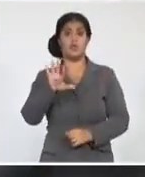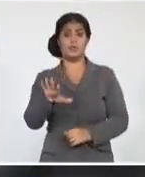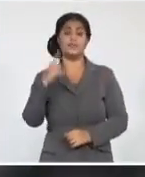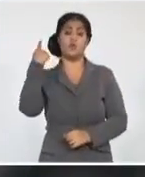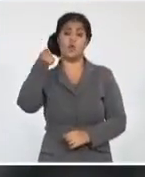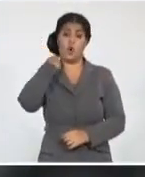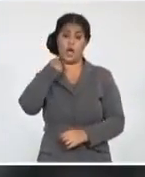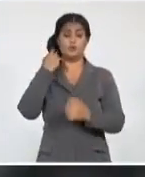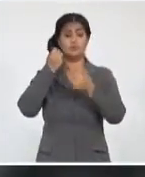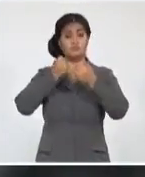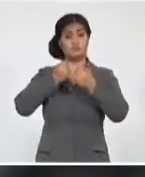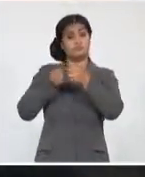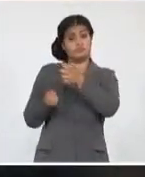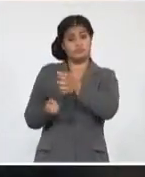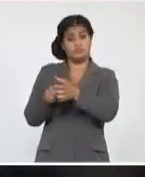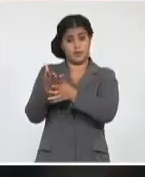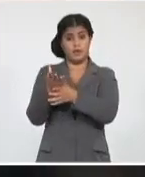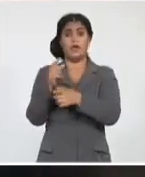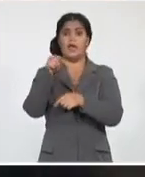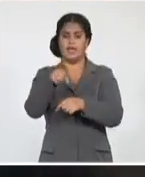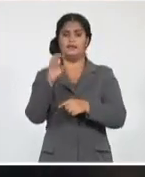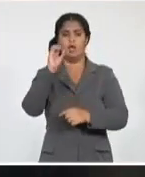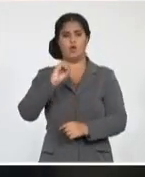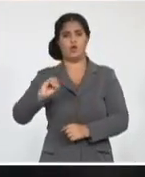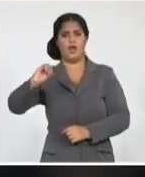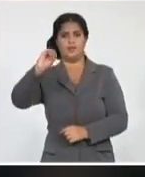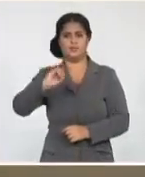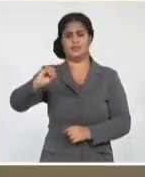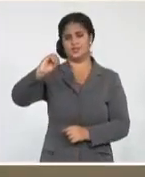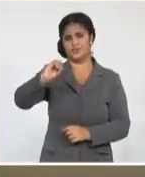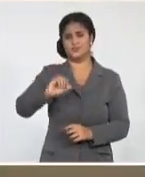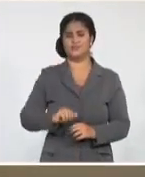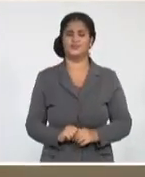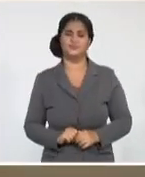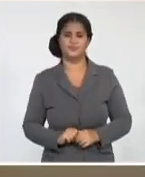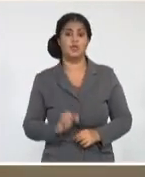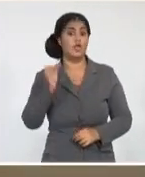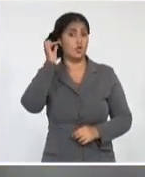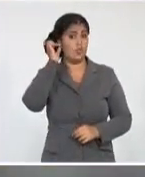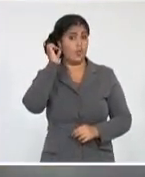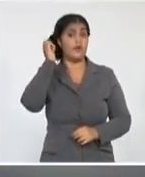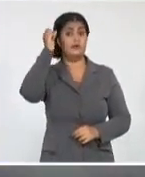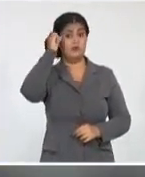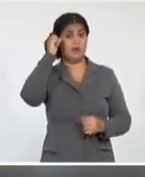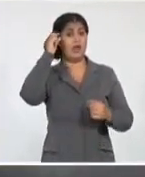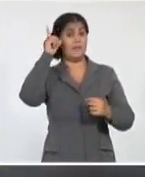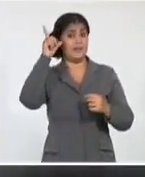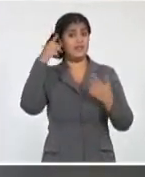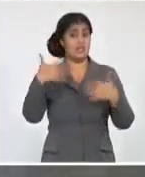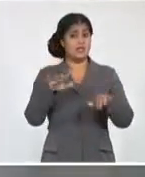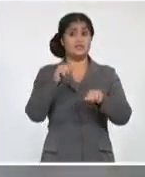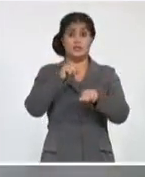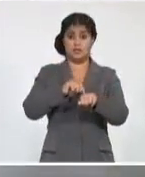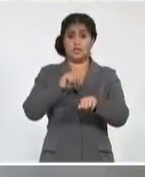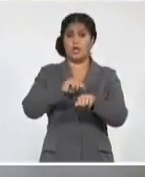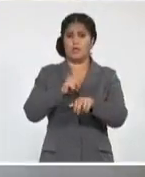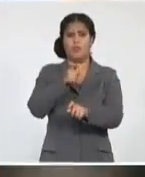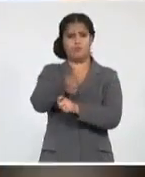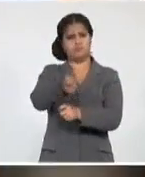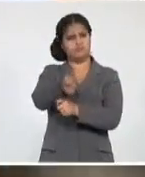sin embargo muchos de sus sueños se realizan ya tienen un local en vías de transformación un patrimonio